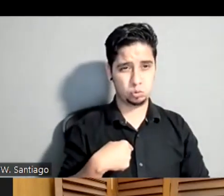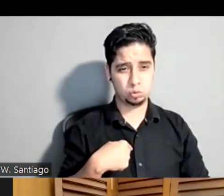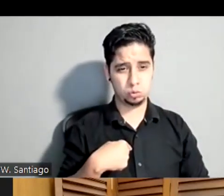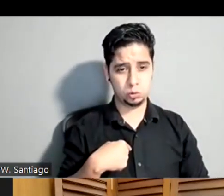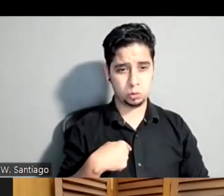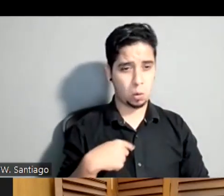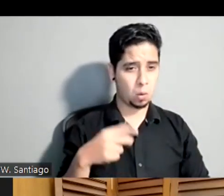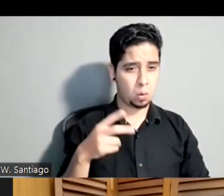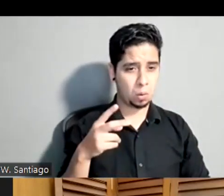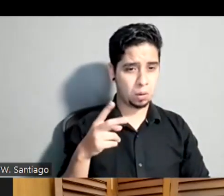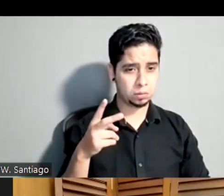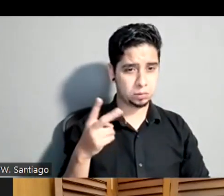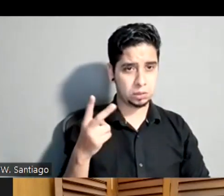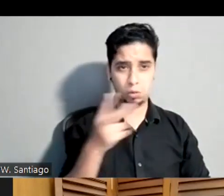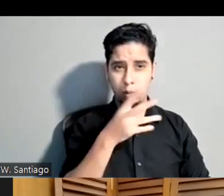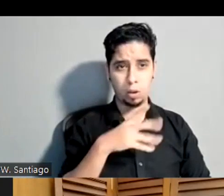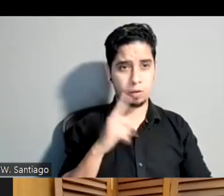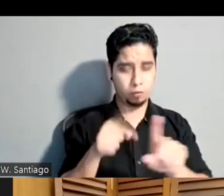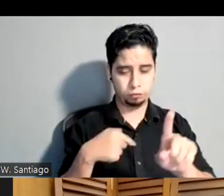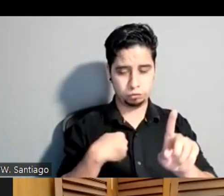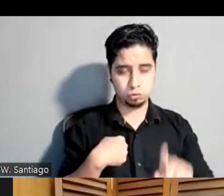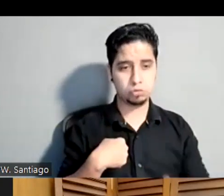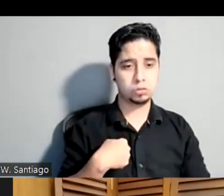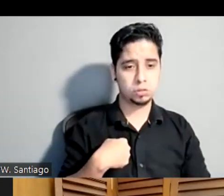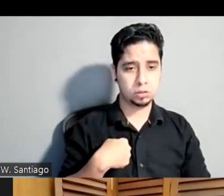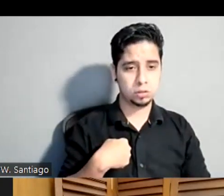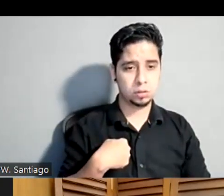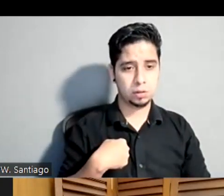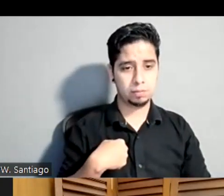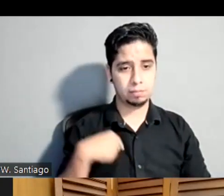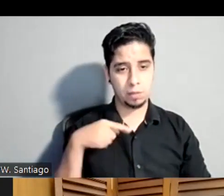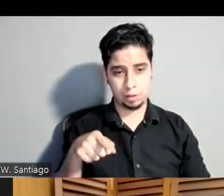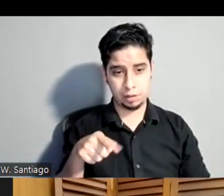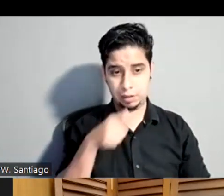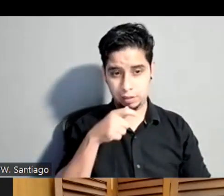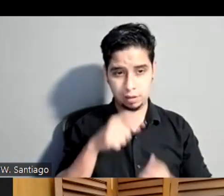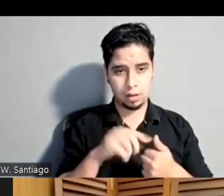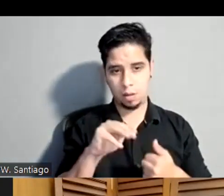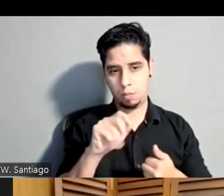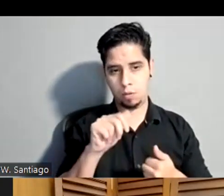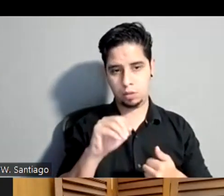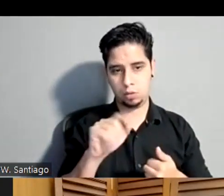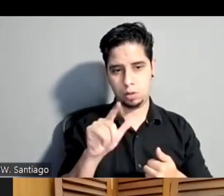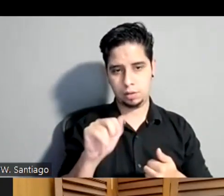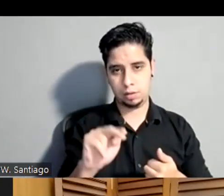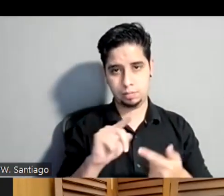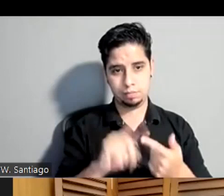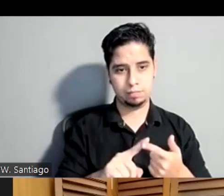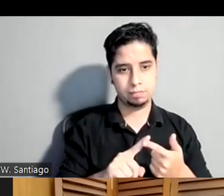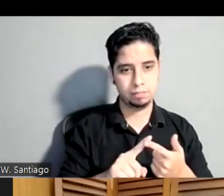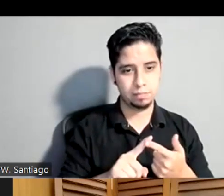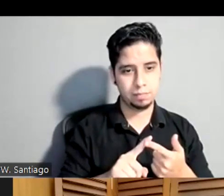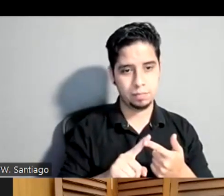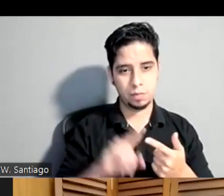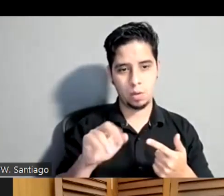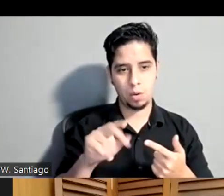segunda dama que fue. Y allí estaba Modesto Lacén, uh-huh, Jorge